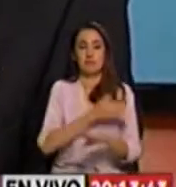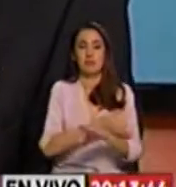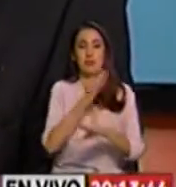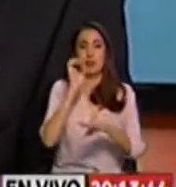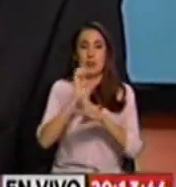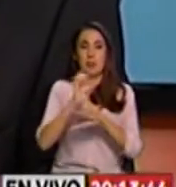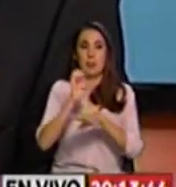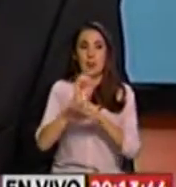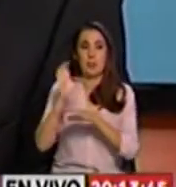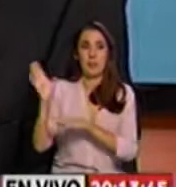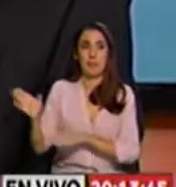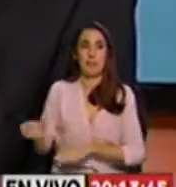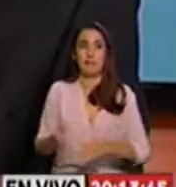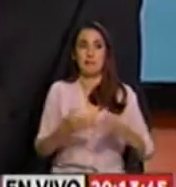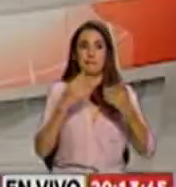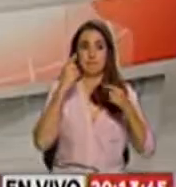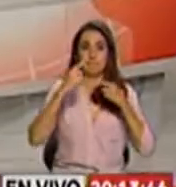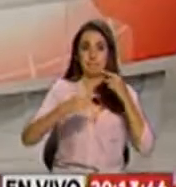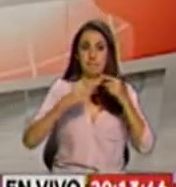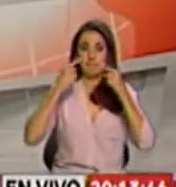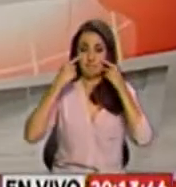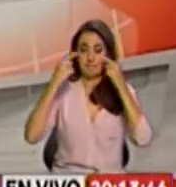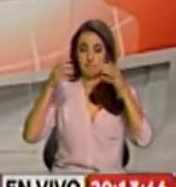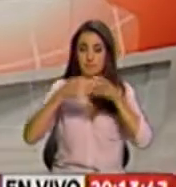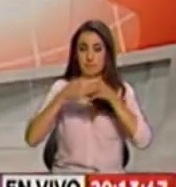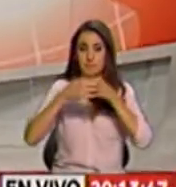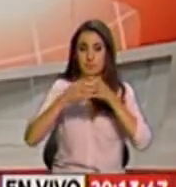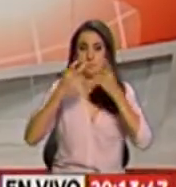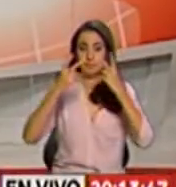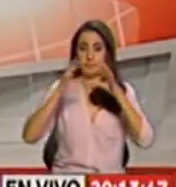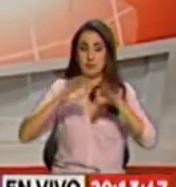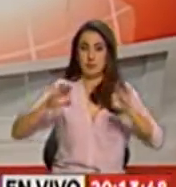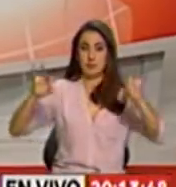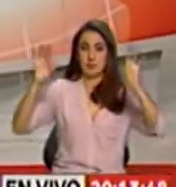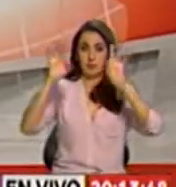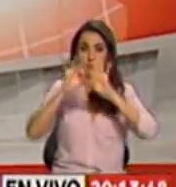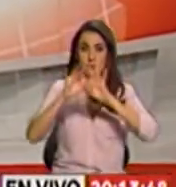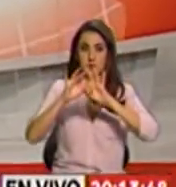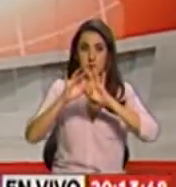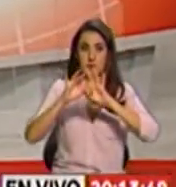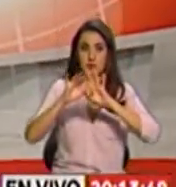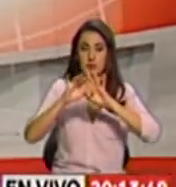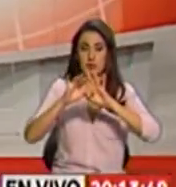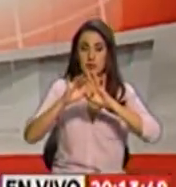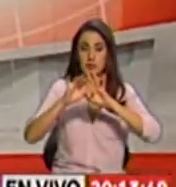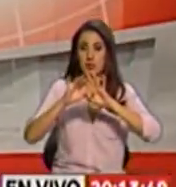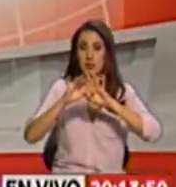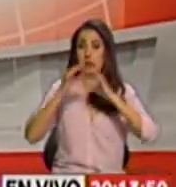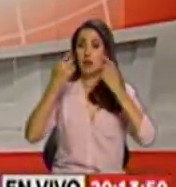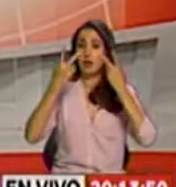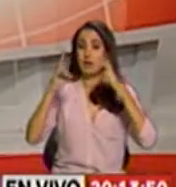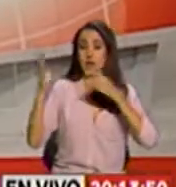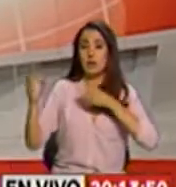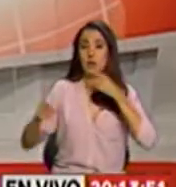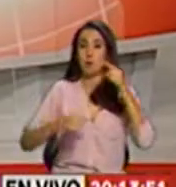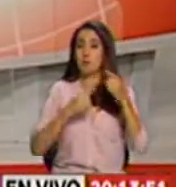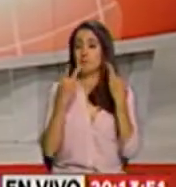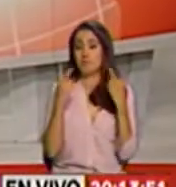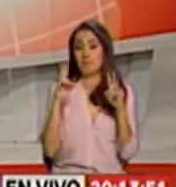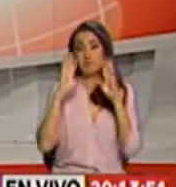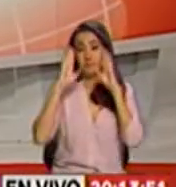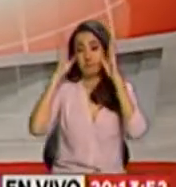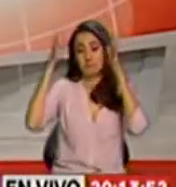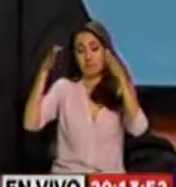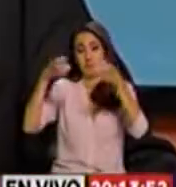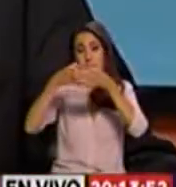un momento de crisis en donde debe privilegiar lo más importante y dejar lo que no es necesario, no es de primera, para